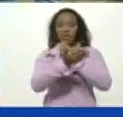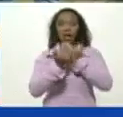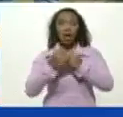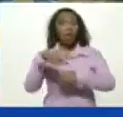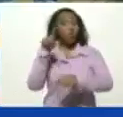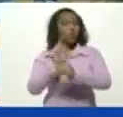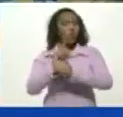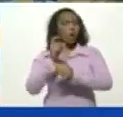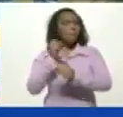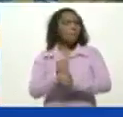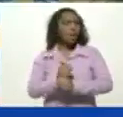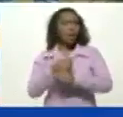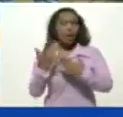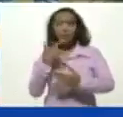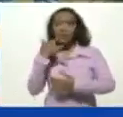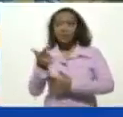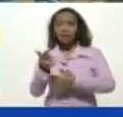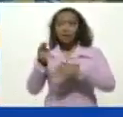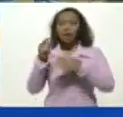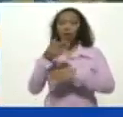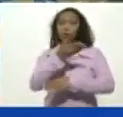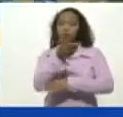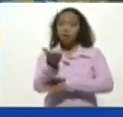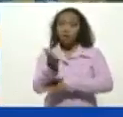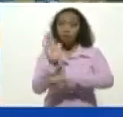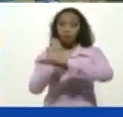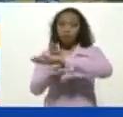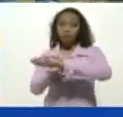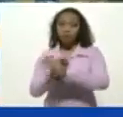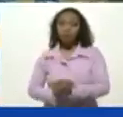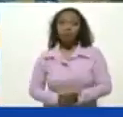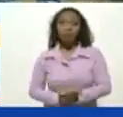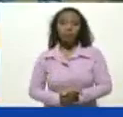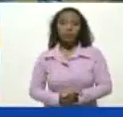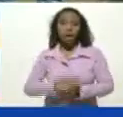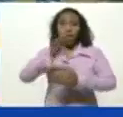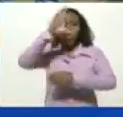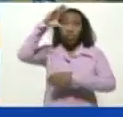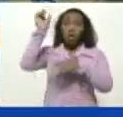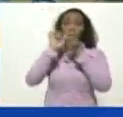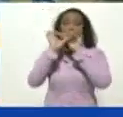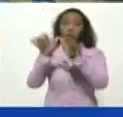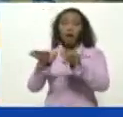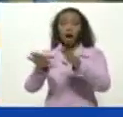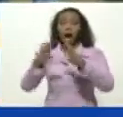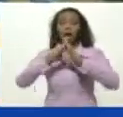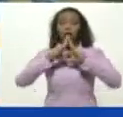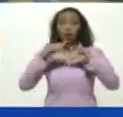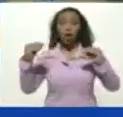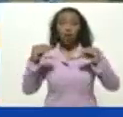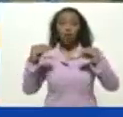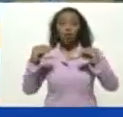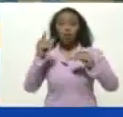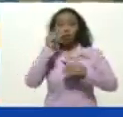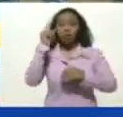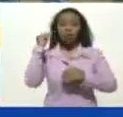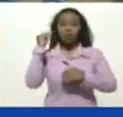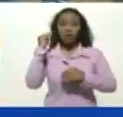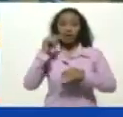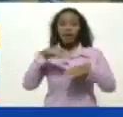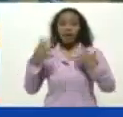único que me queda es decirle, Richard, Luisa María, que Dios los bendiga a todos y a todas.